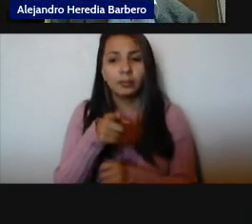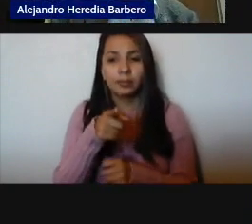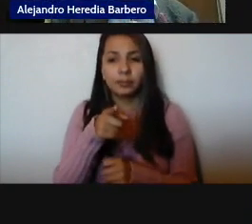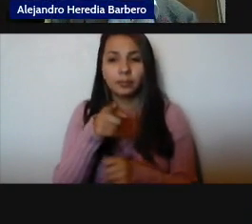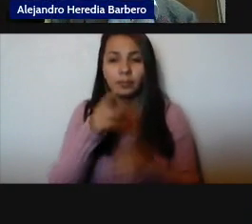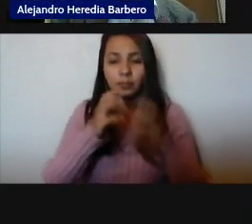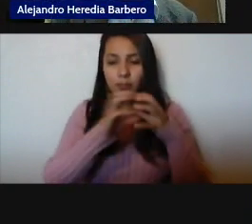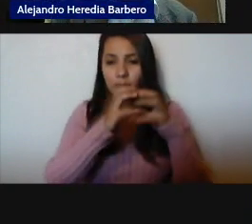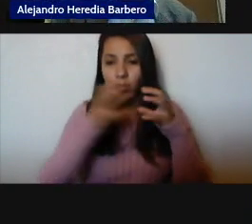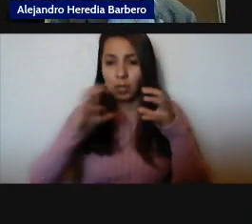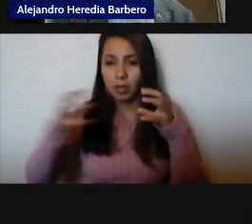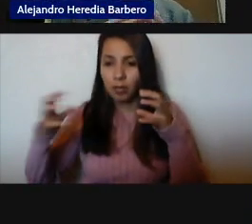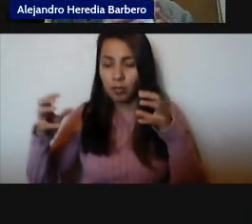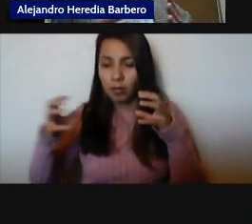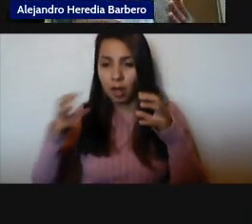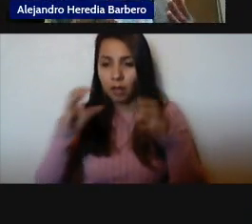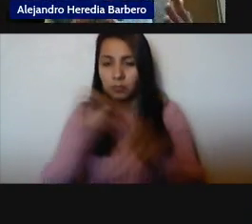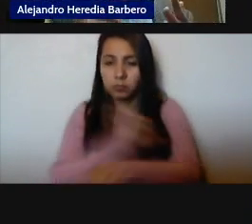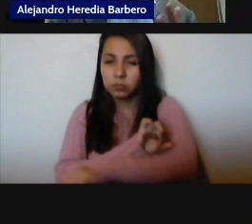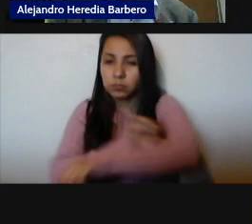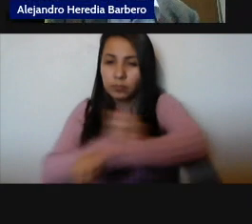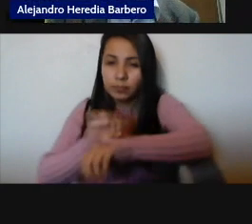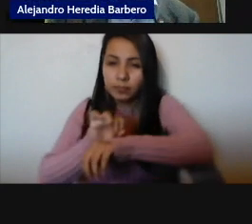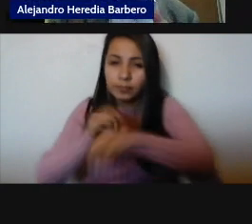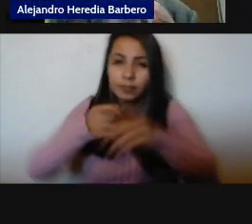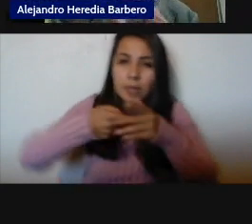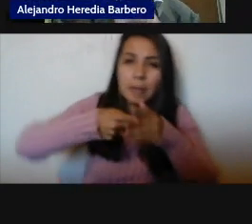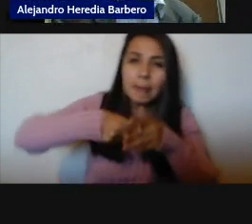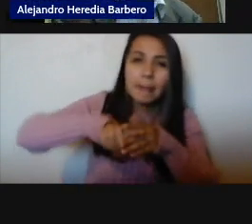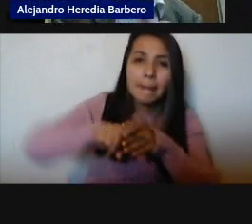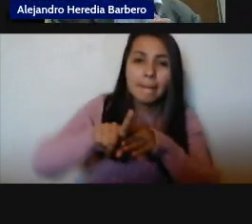bajos pesos moleculares. En primera,